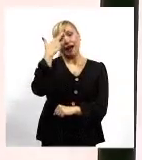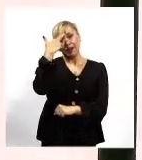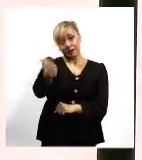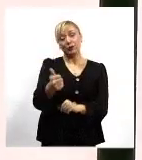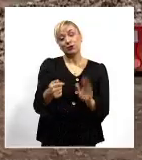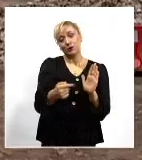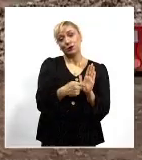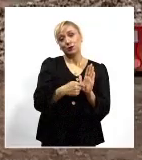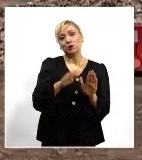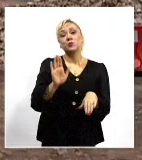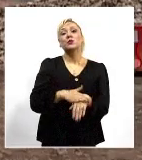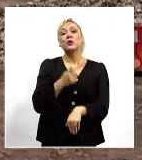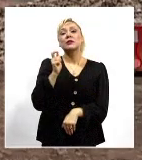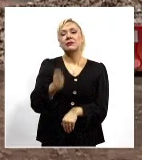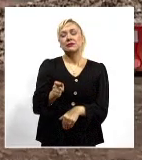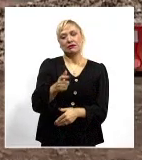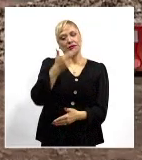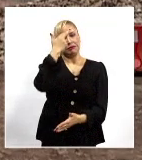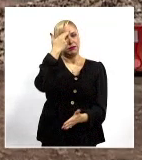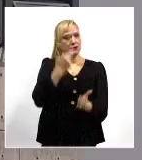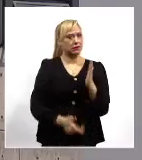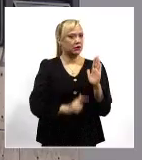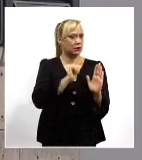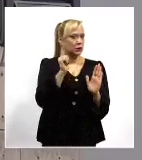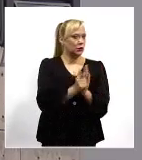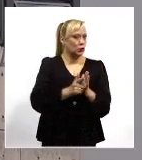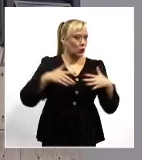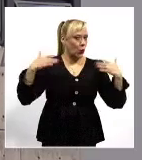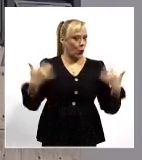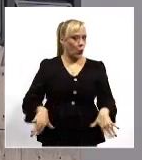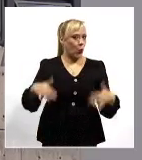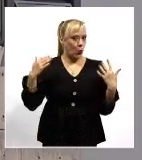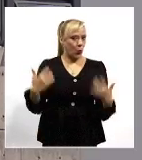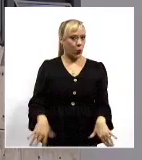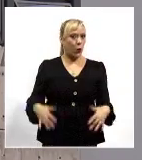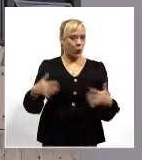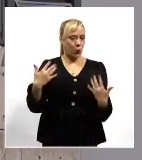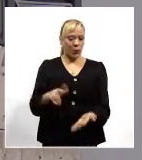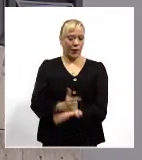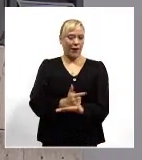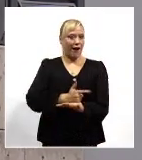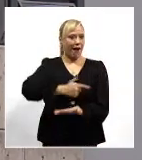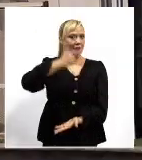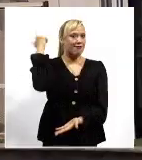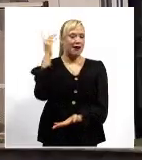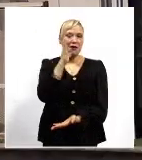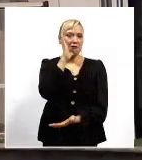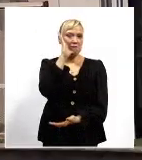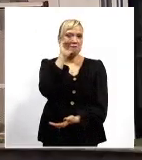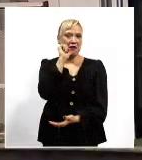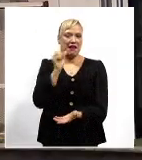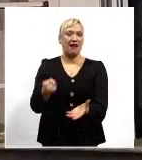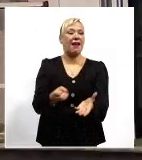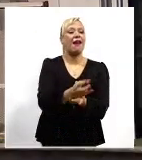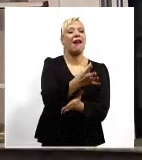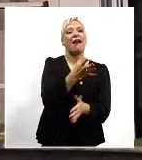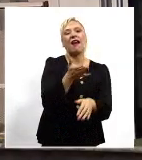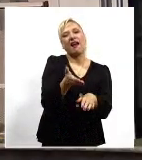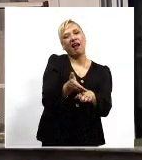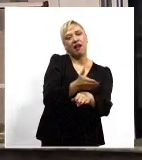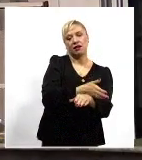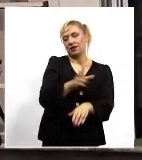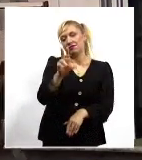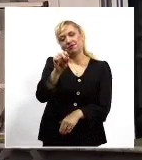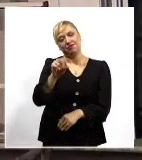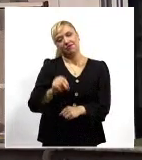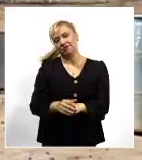justifica objetiva y razonablemente por la mayor relevancia penal de las conductas delictivas ahí previstas. Además, tampoco atenta